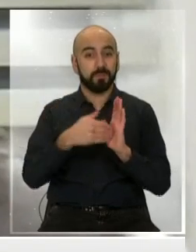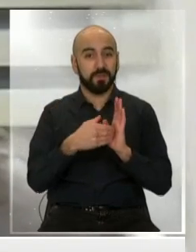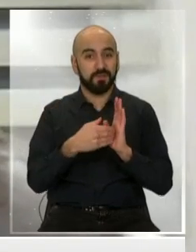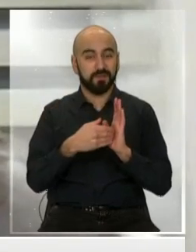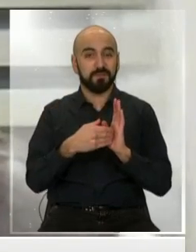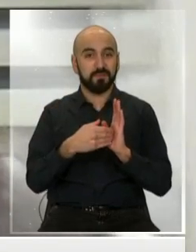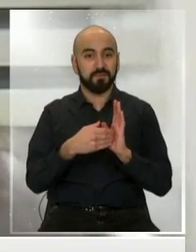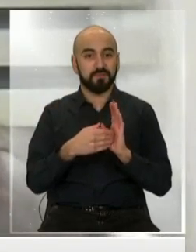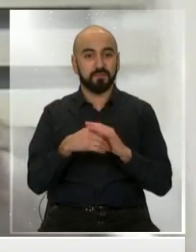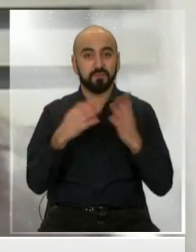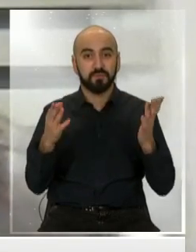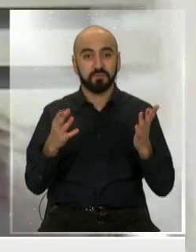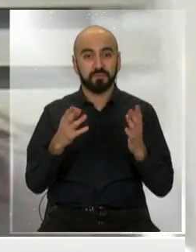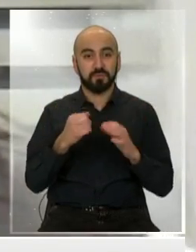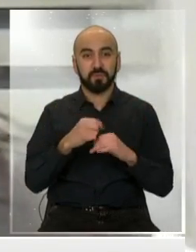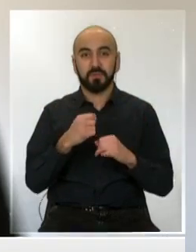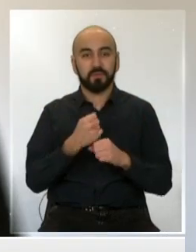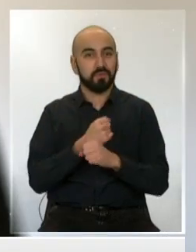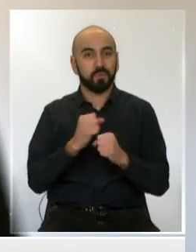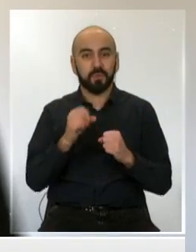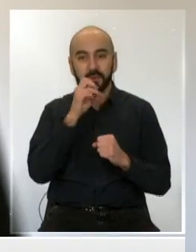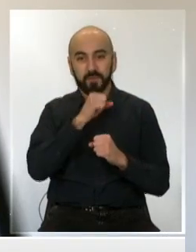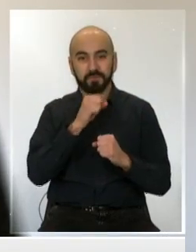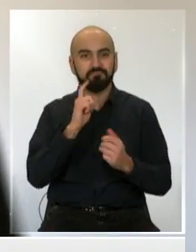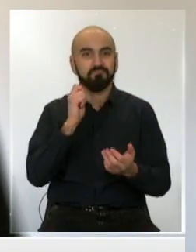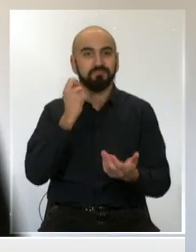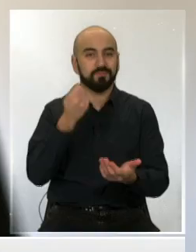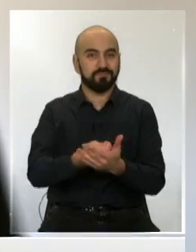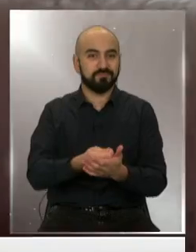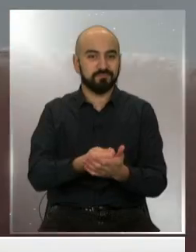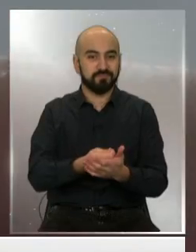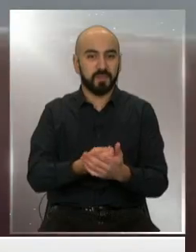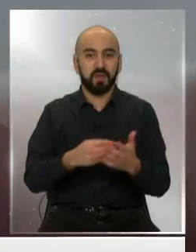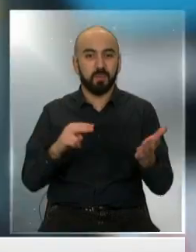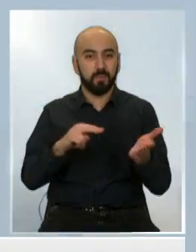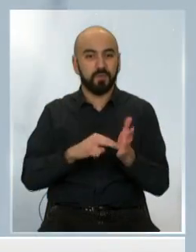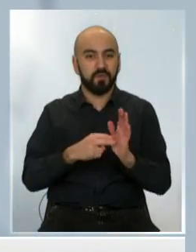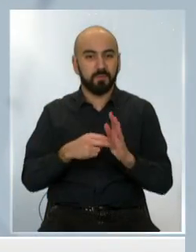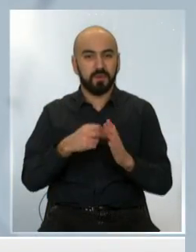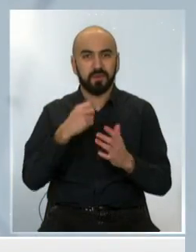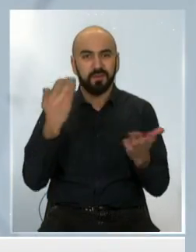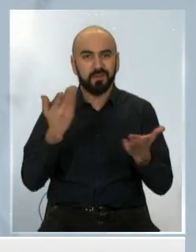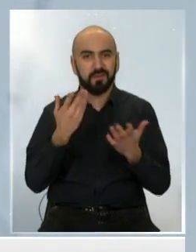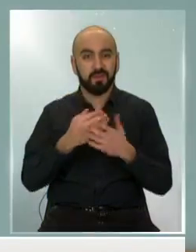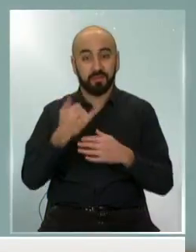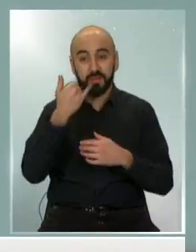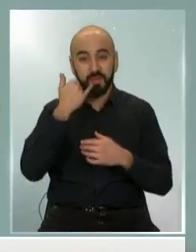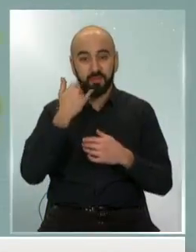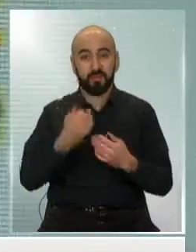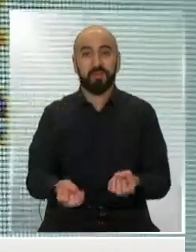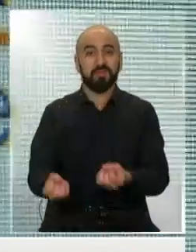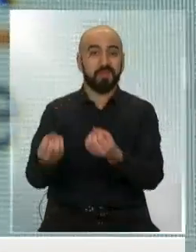Kevin simplemente no se pudo resistir. El problema es que el teléfono nunca llegó.